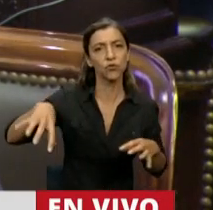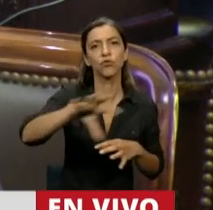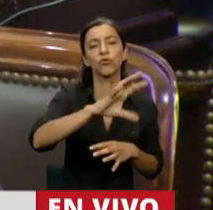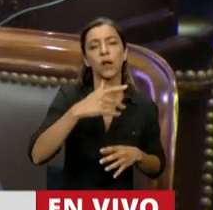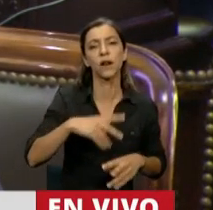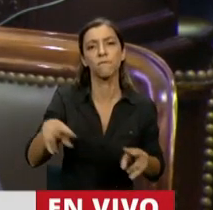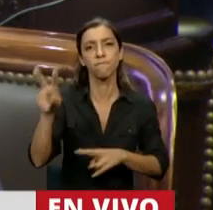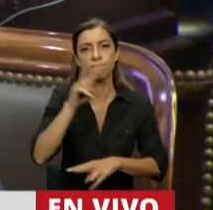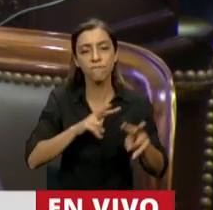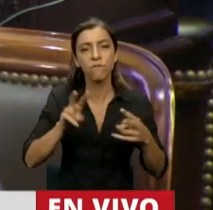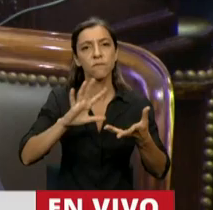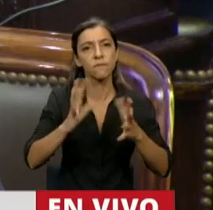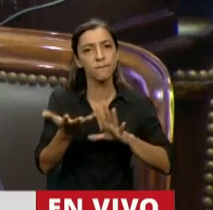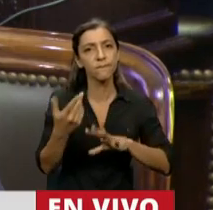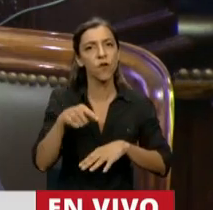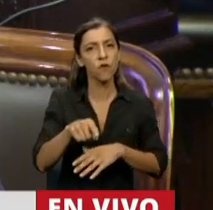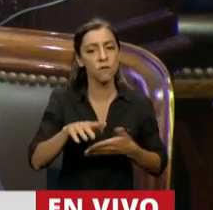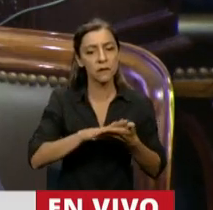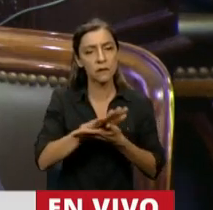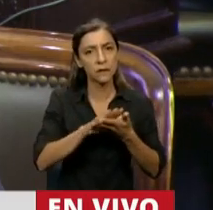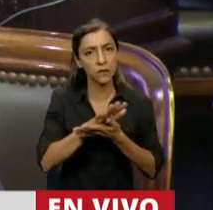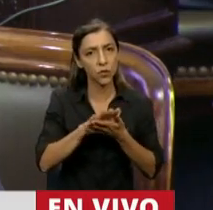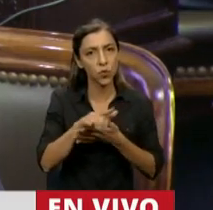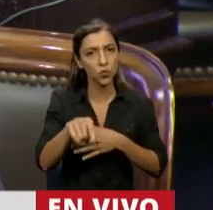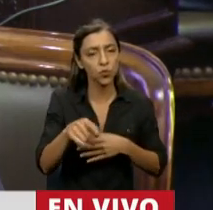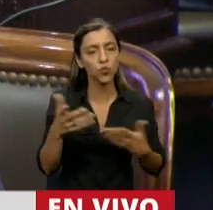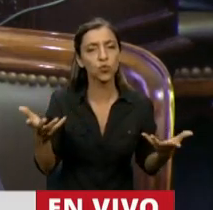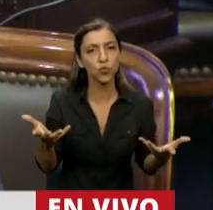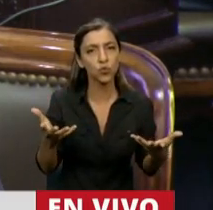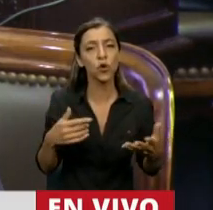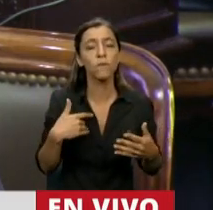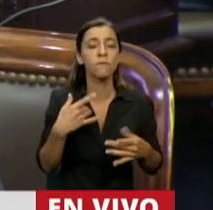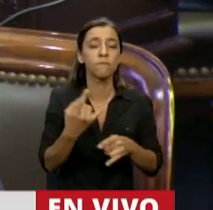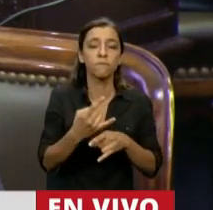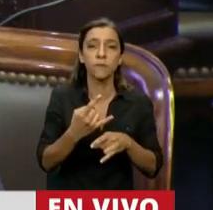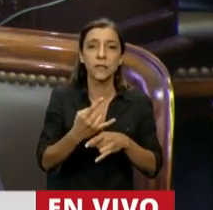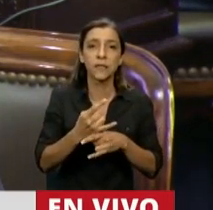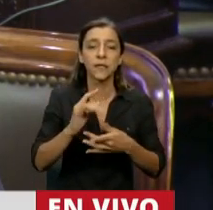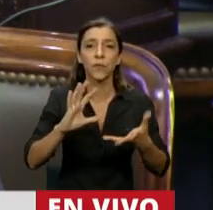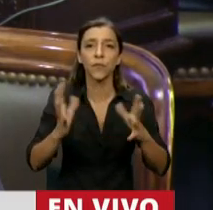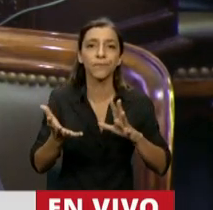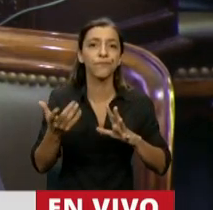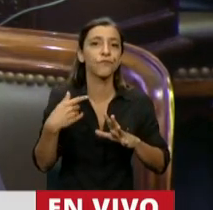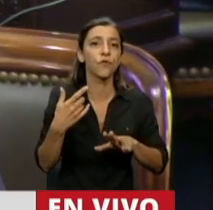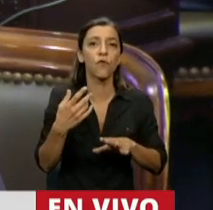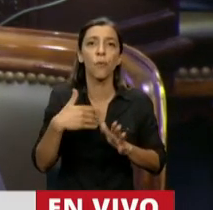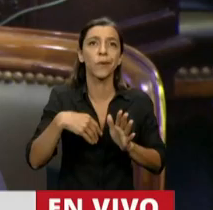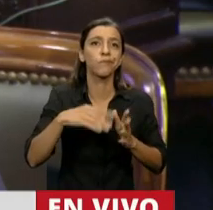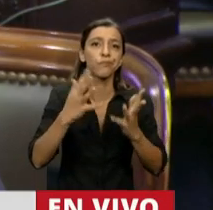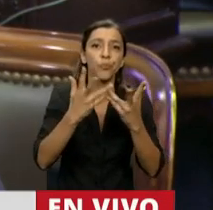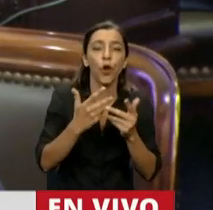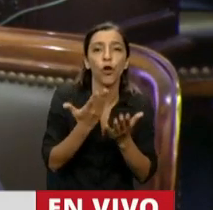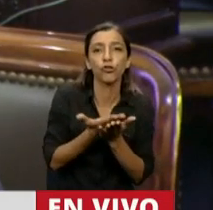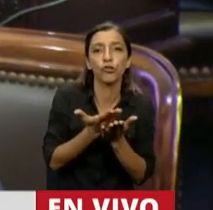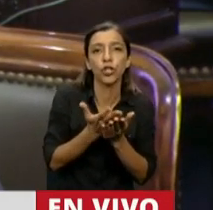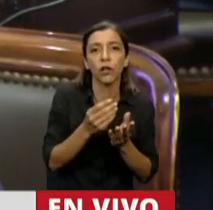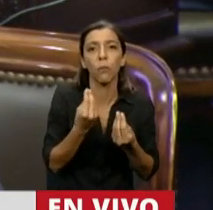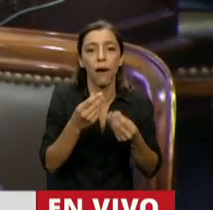paliar este problema, pero lo han hecho en términos generales con proyectos